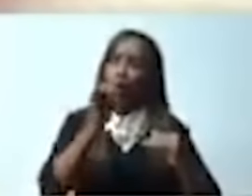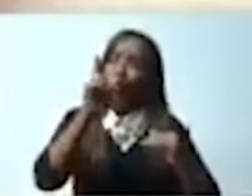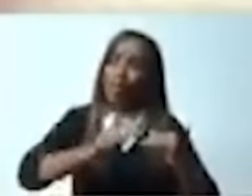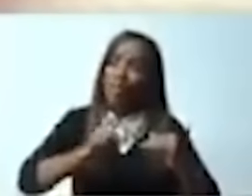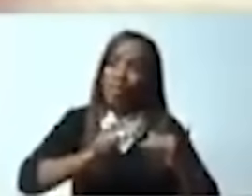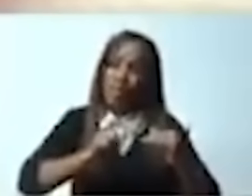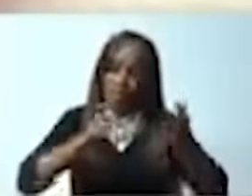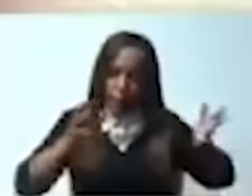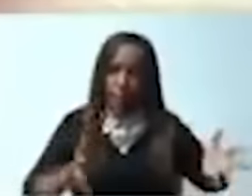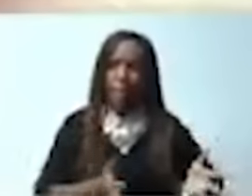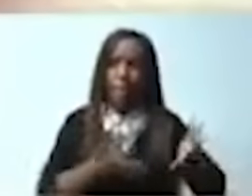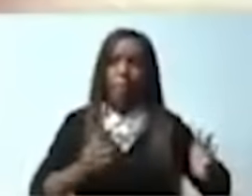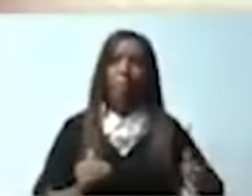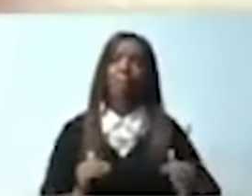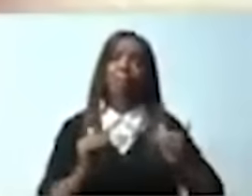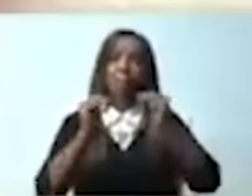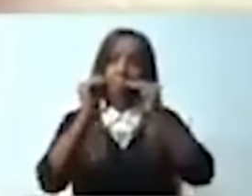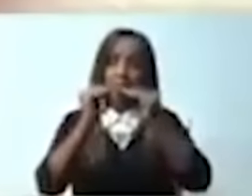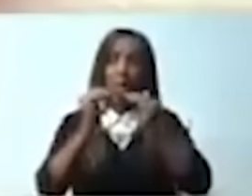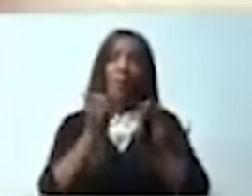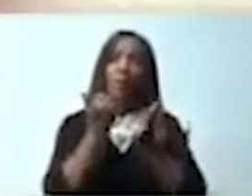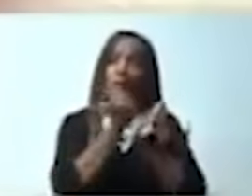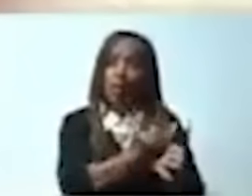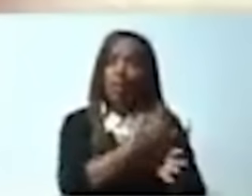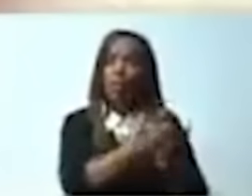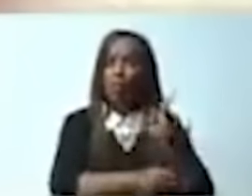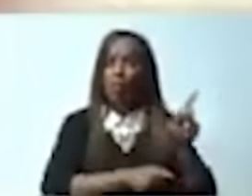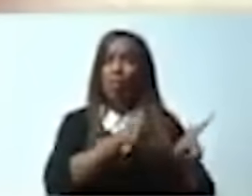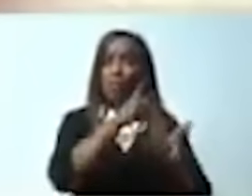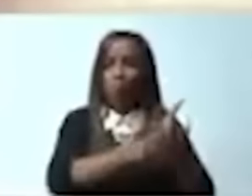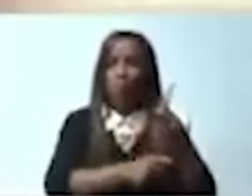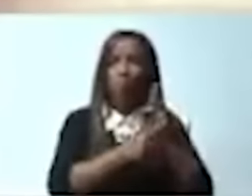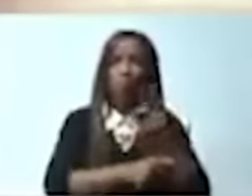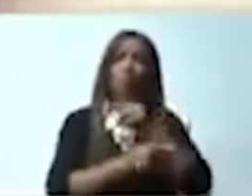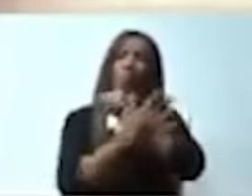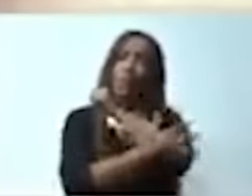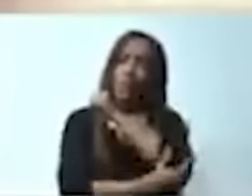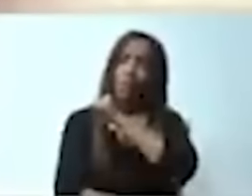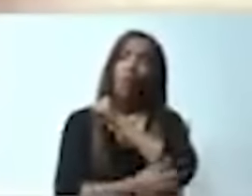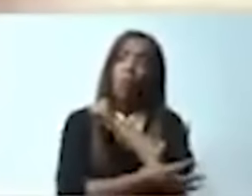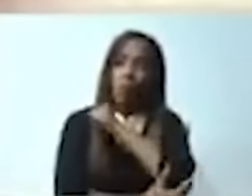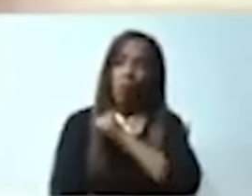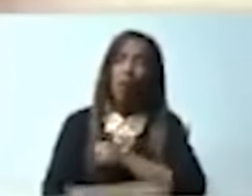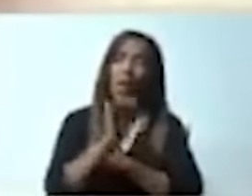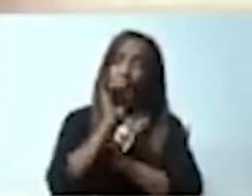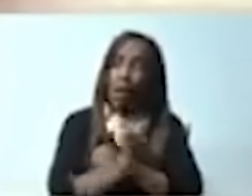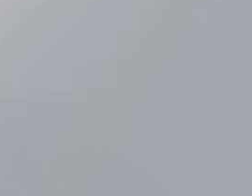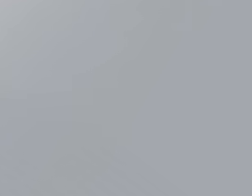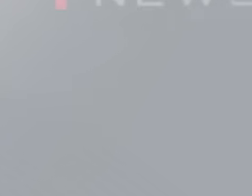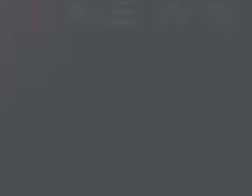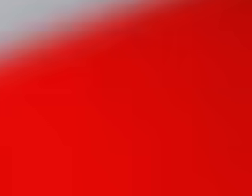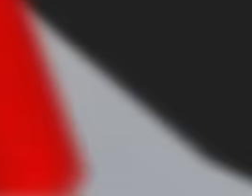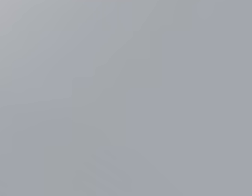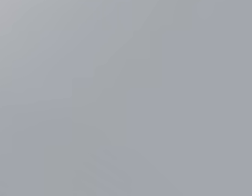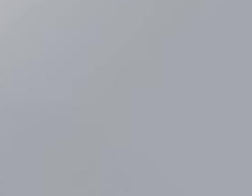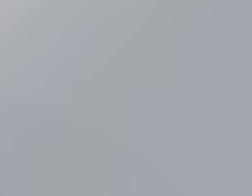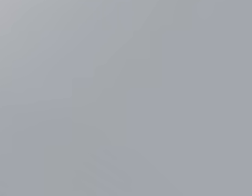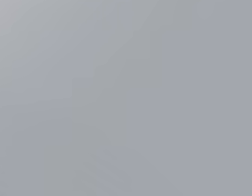superar los altos índices de pobreza porque al final Yo creo que es el principal problema de la República Dominicana